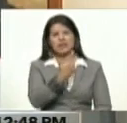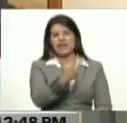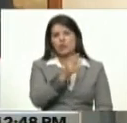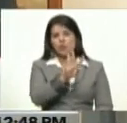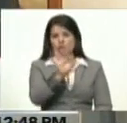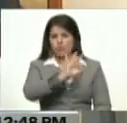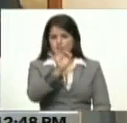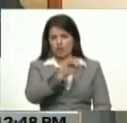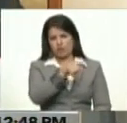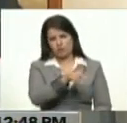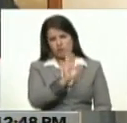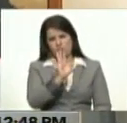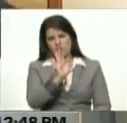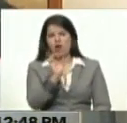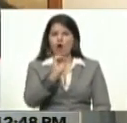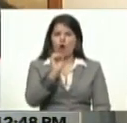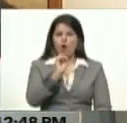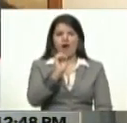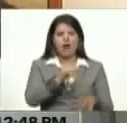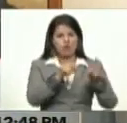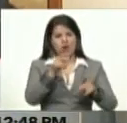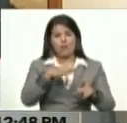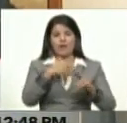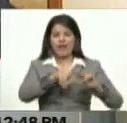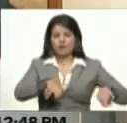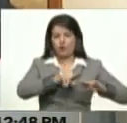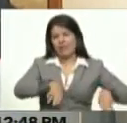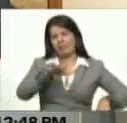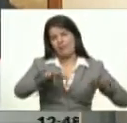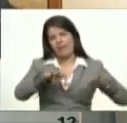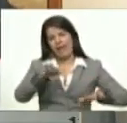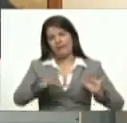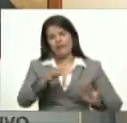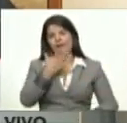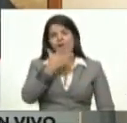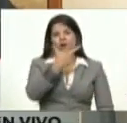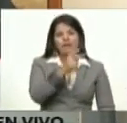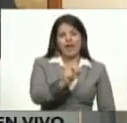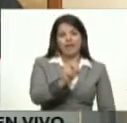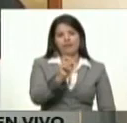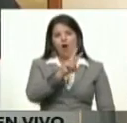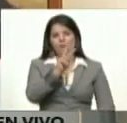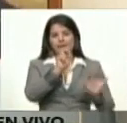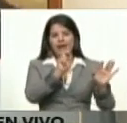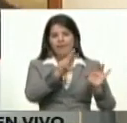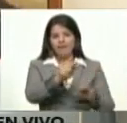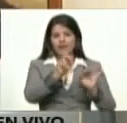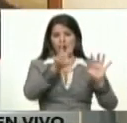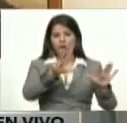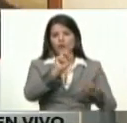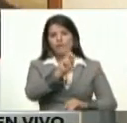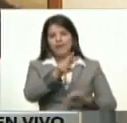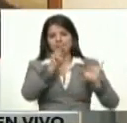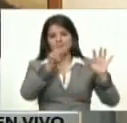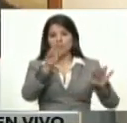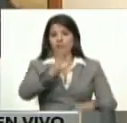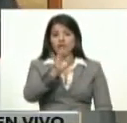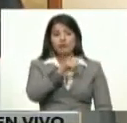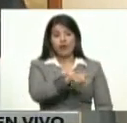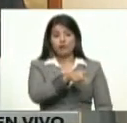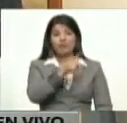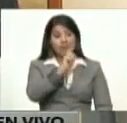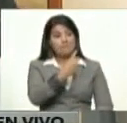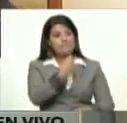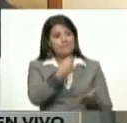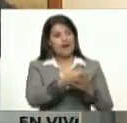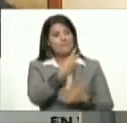34%, quizás algunas con exoneraciones, del 30, del 28, del 27%, terminan pagando